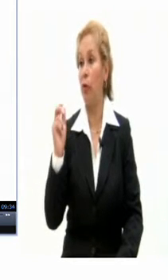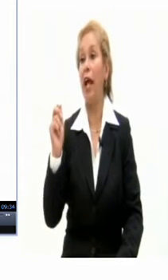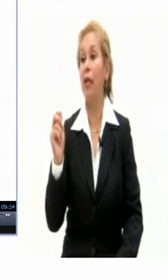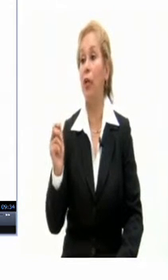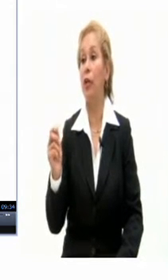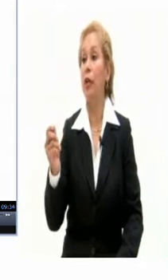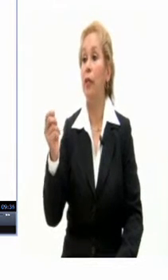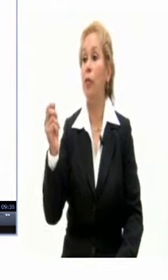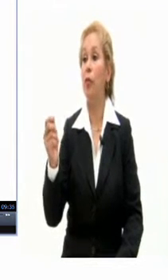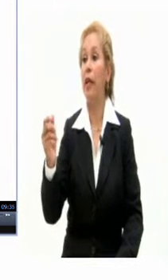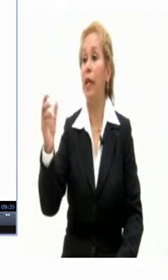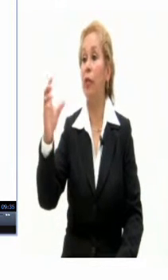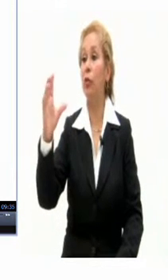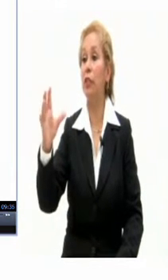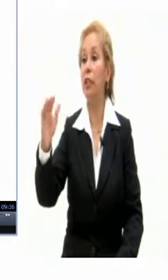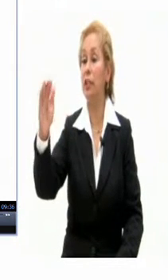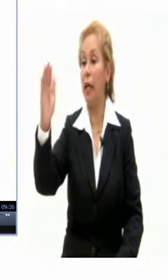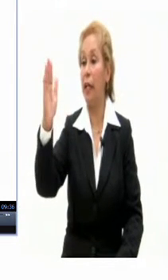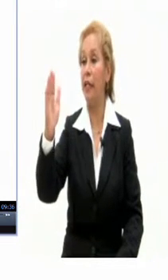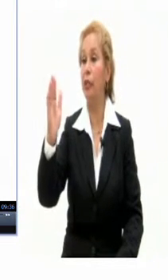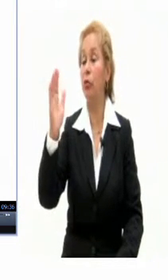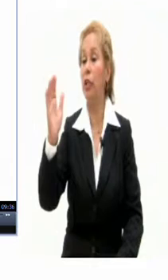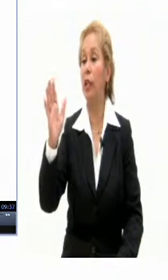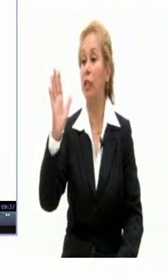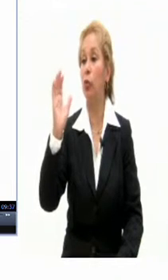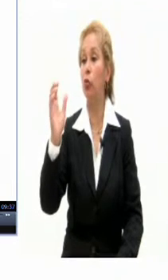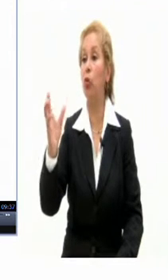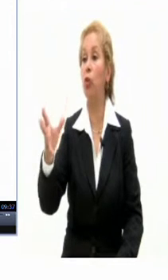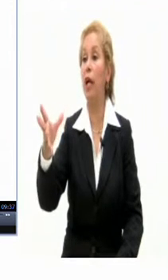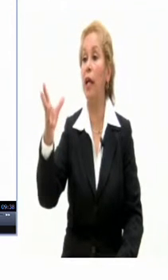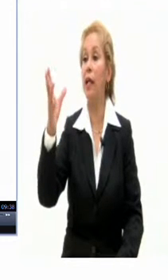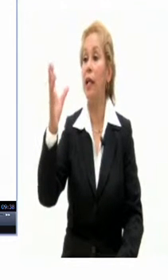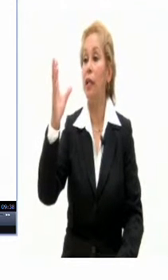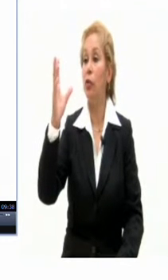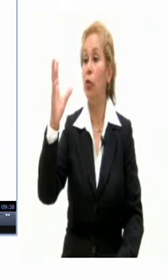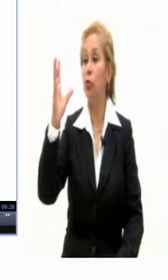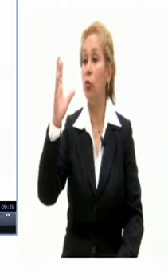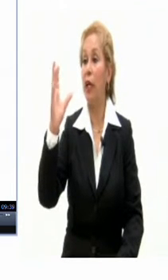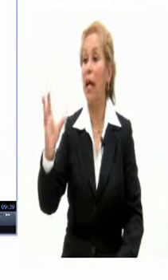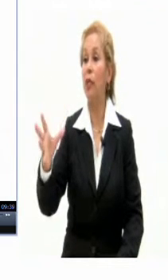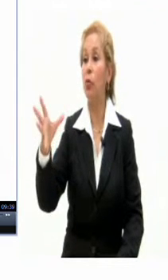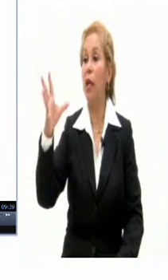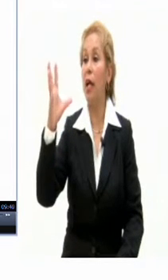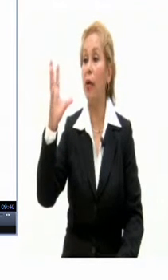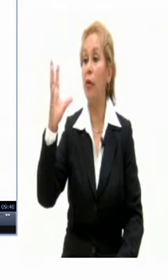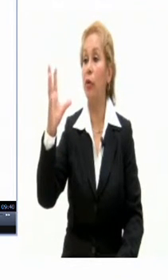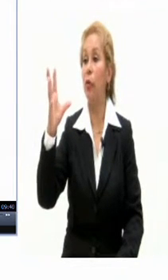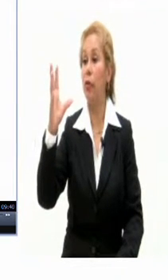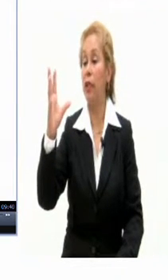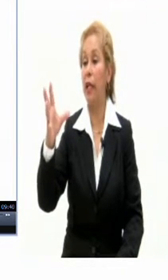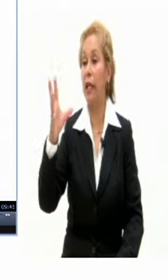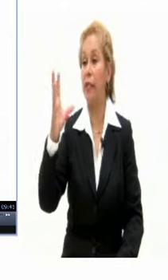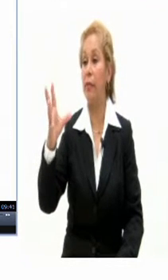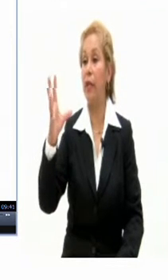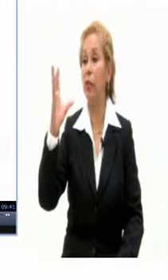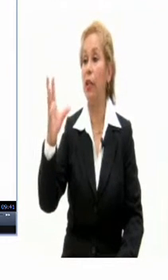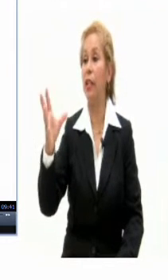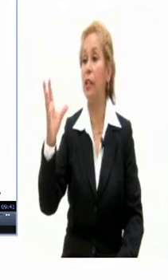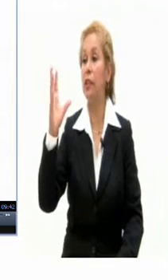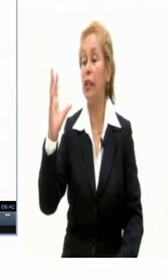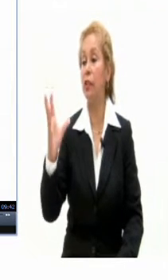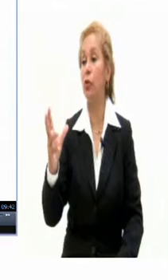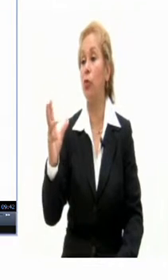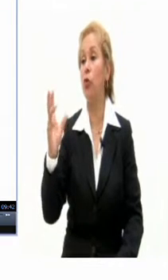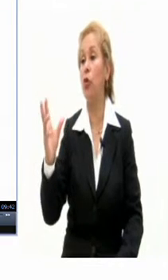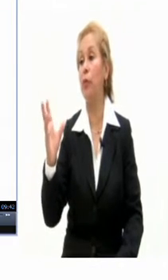¿no?, valorarlo. Muy bien, entonces aquí tienen ustedes la estructura, ¿no?, su carátula, bueno, el